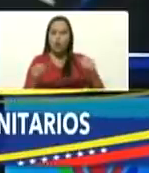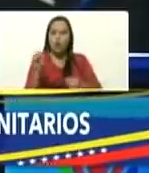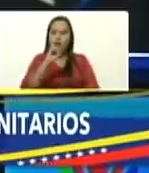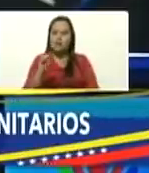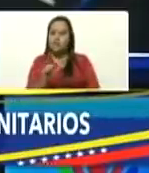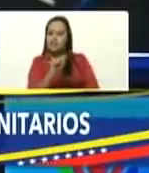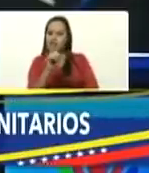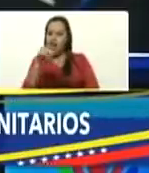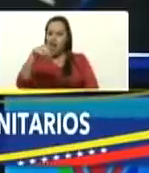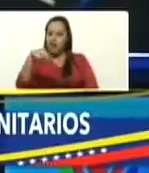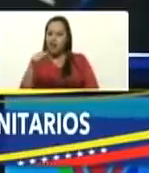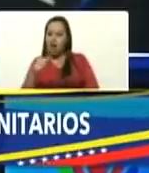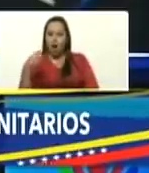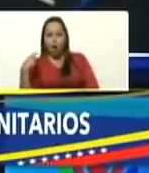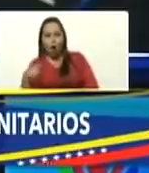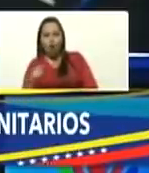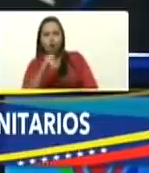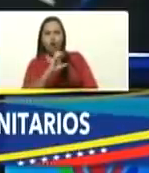Chuspa,